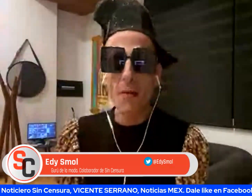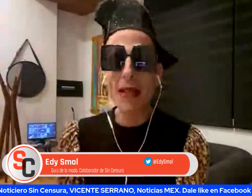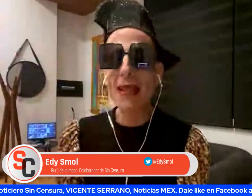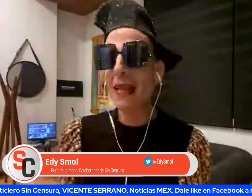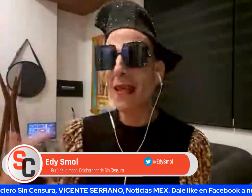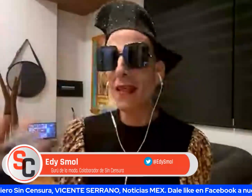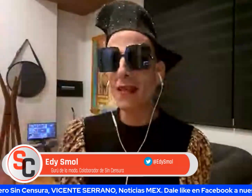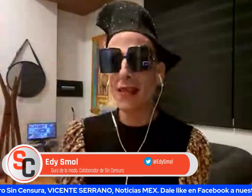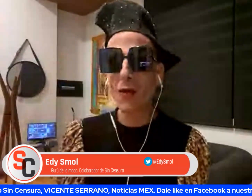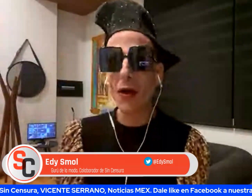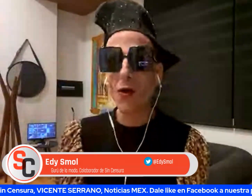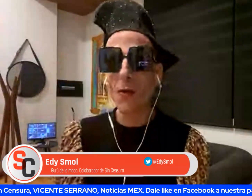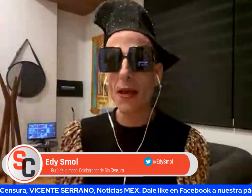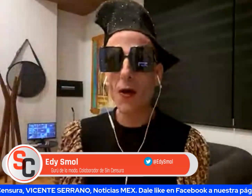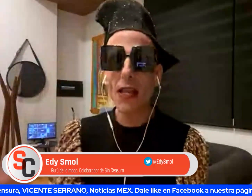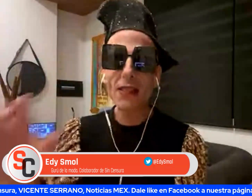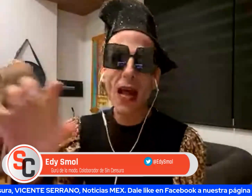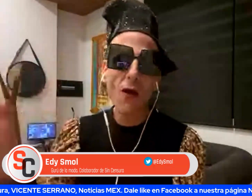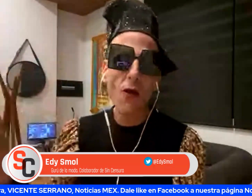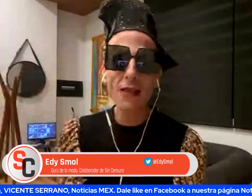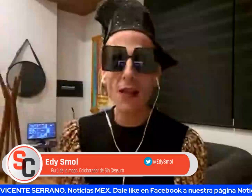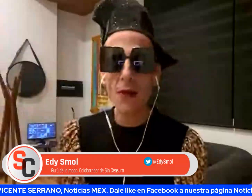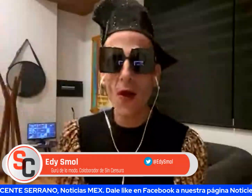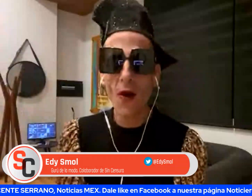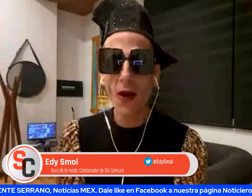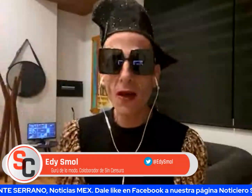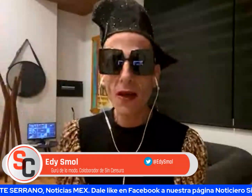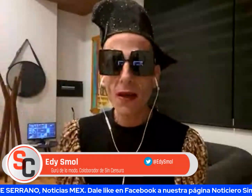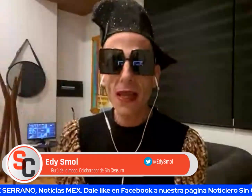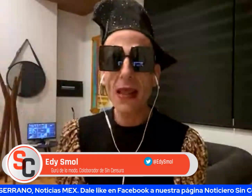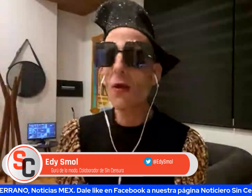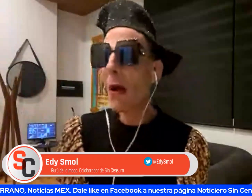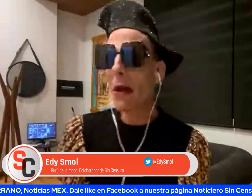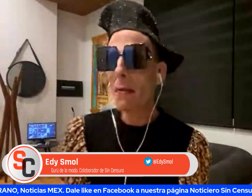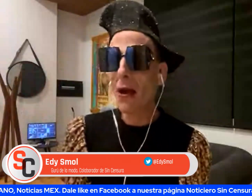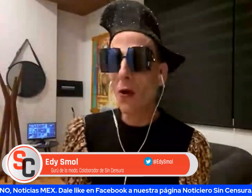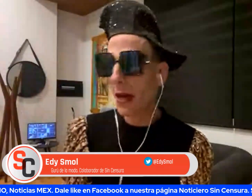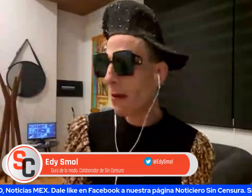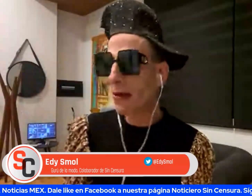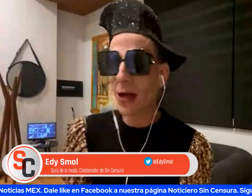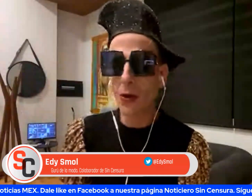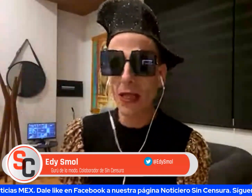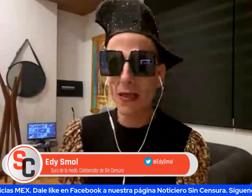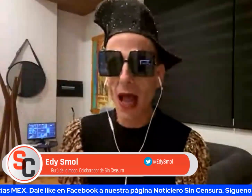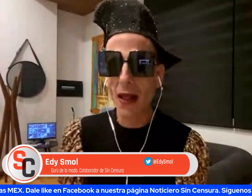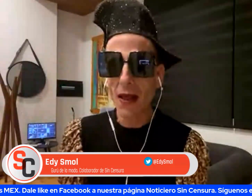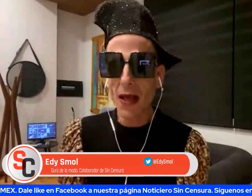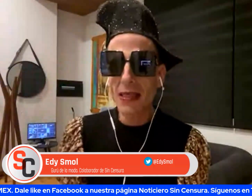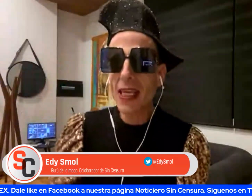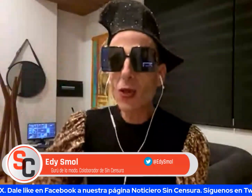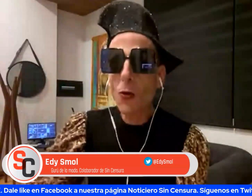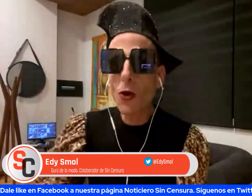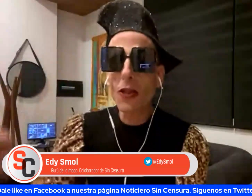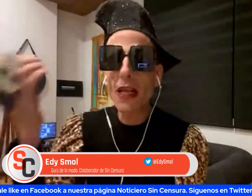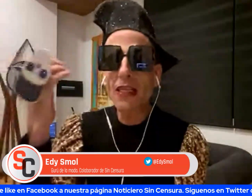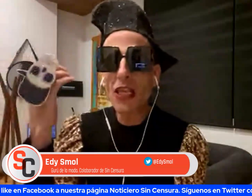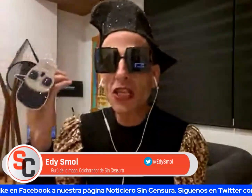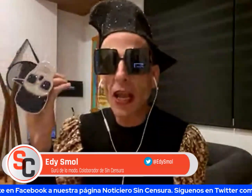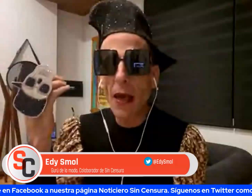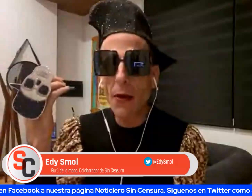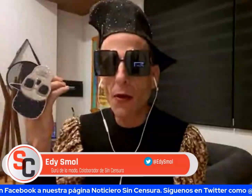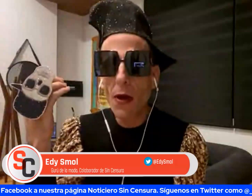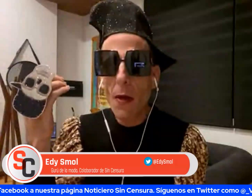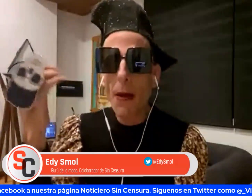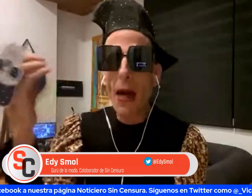estos me trata de decir algo económico, le saco lo que escribió y le digo, a ver, hermano, ¿qué me vas a contestar? Si tú no tienes